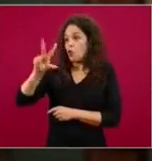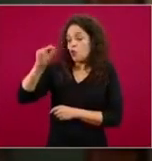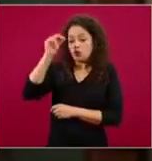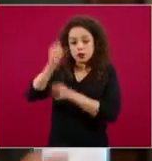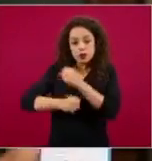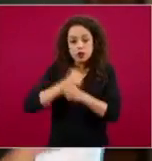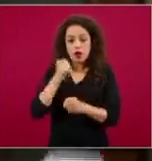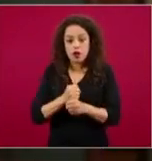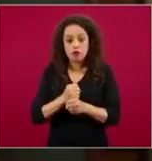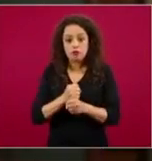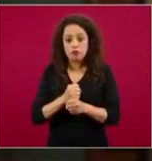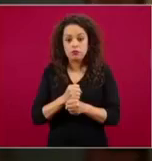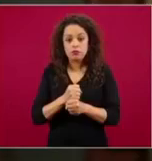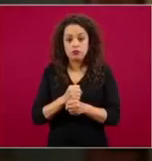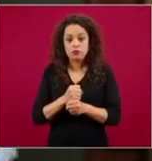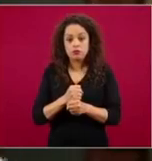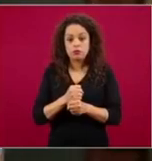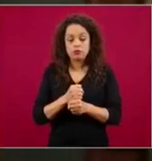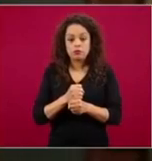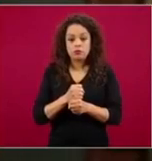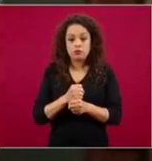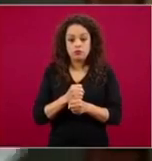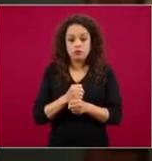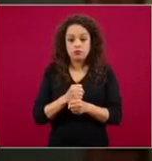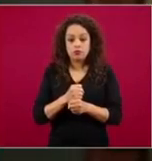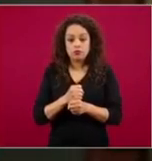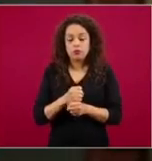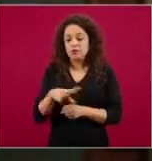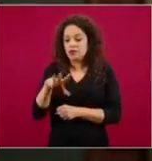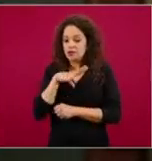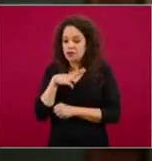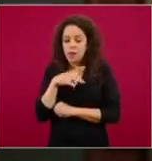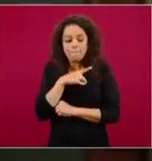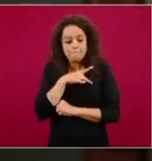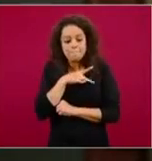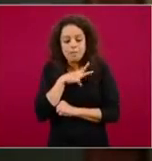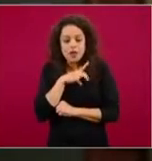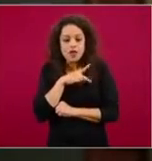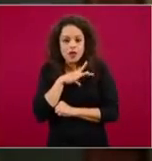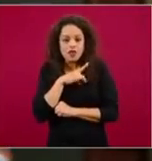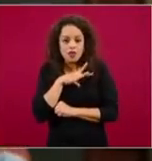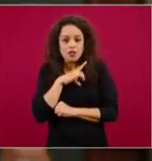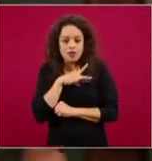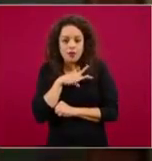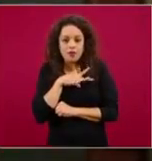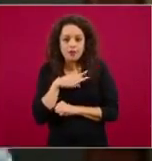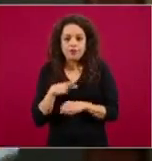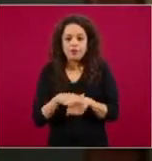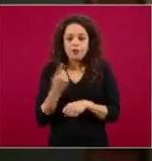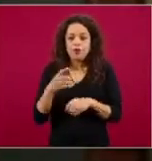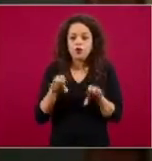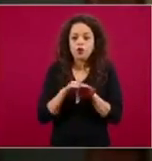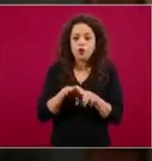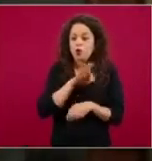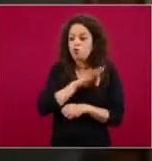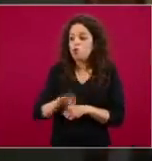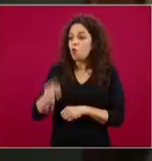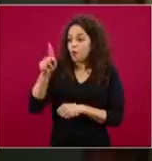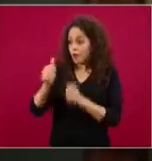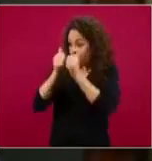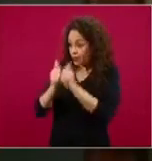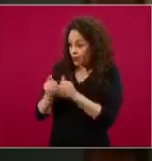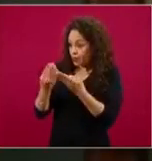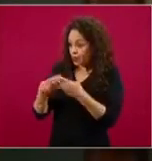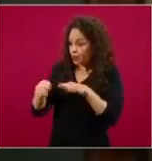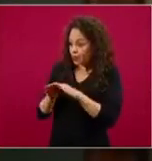la pasaron muy bien, pero tienen como que miedo, un poquito más como que para recordar de qué manera ellos pueden rehabilitarse en su casa.